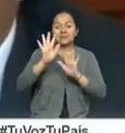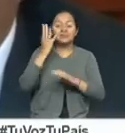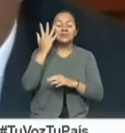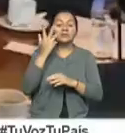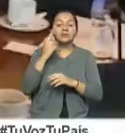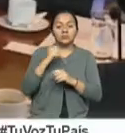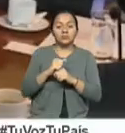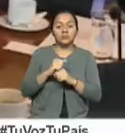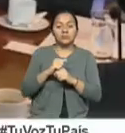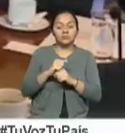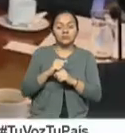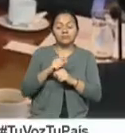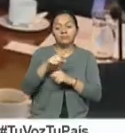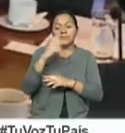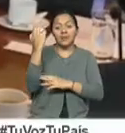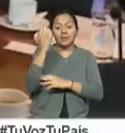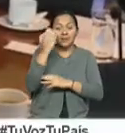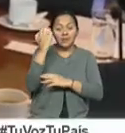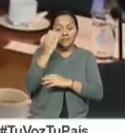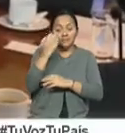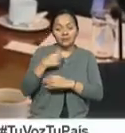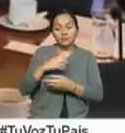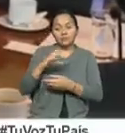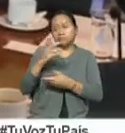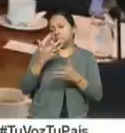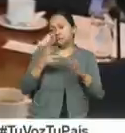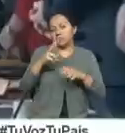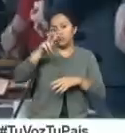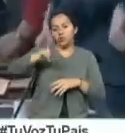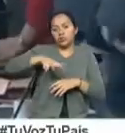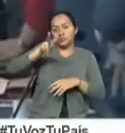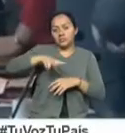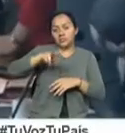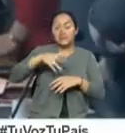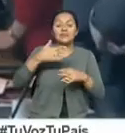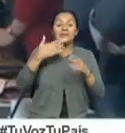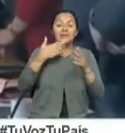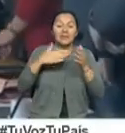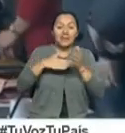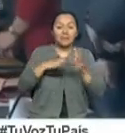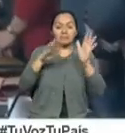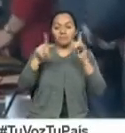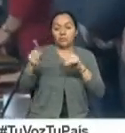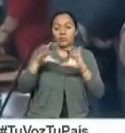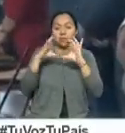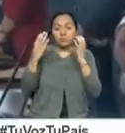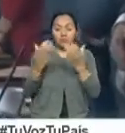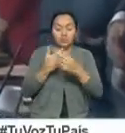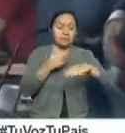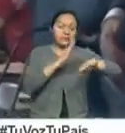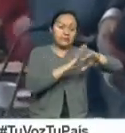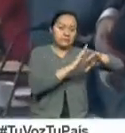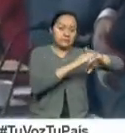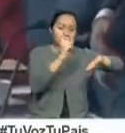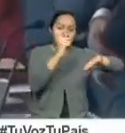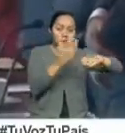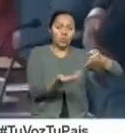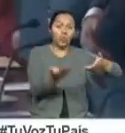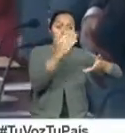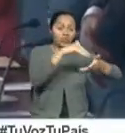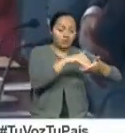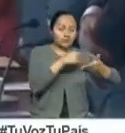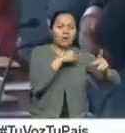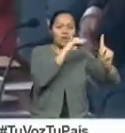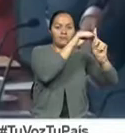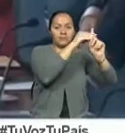El estado de excepción tendrá una duración de 60 días y en caso que el comité de gestión determine un mayor periodo,